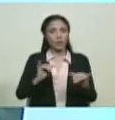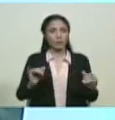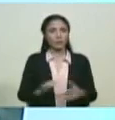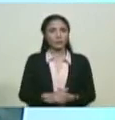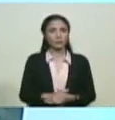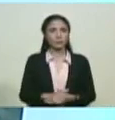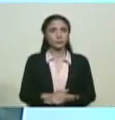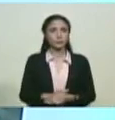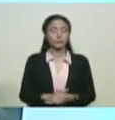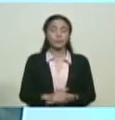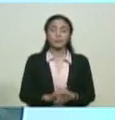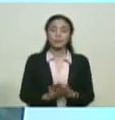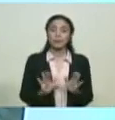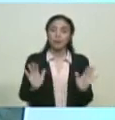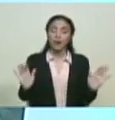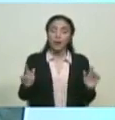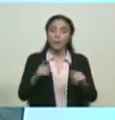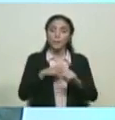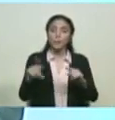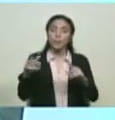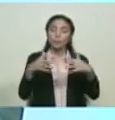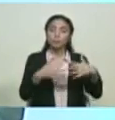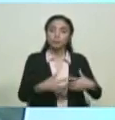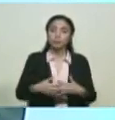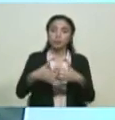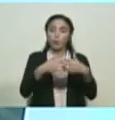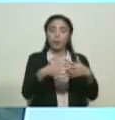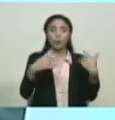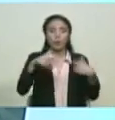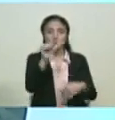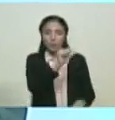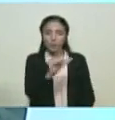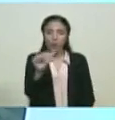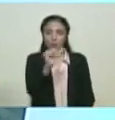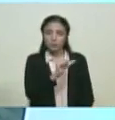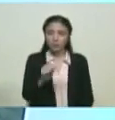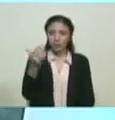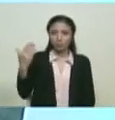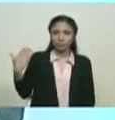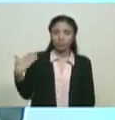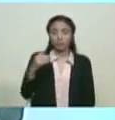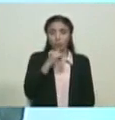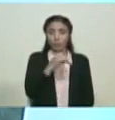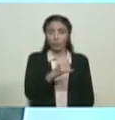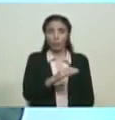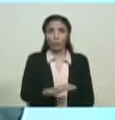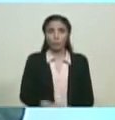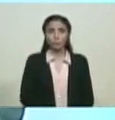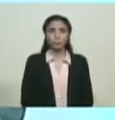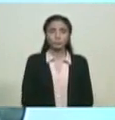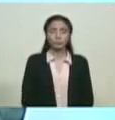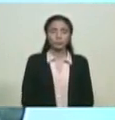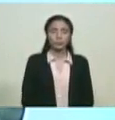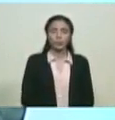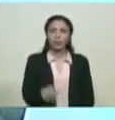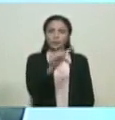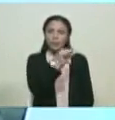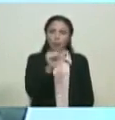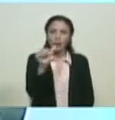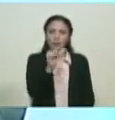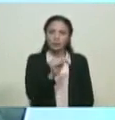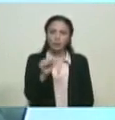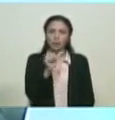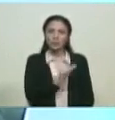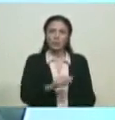y el gobierno de los eeuu en estas semanas ha desarrollado así lo denunció una campaña criminal